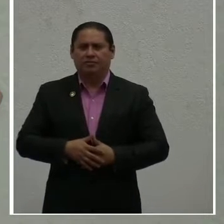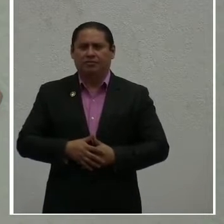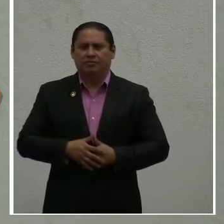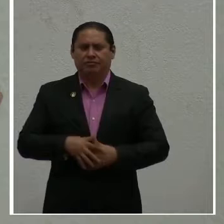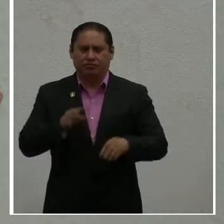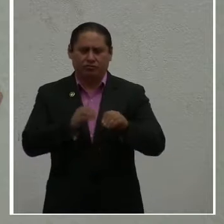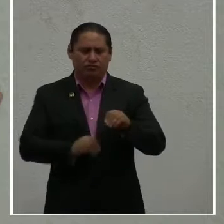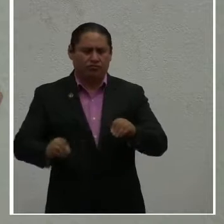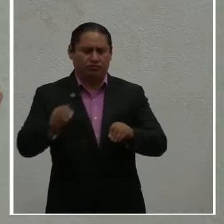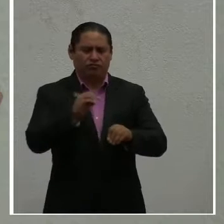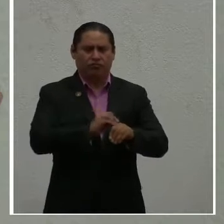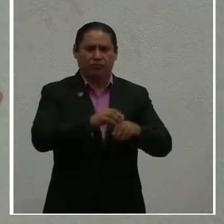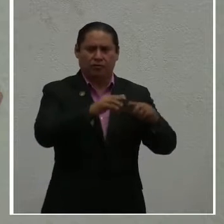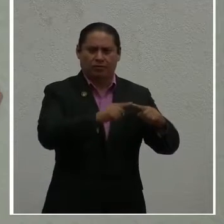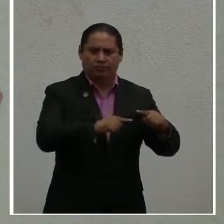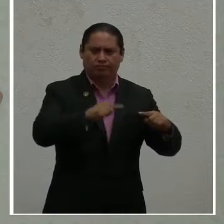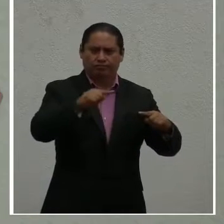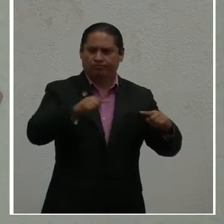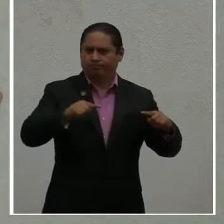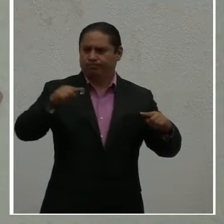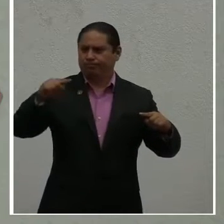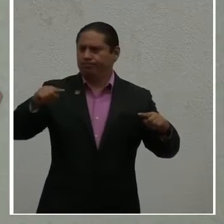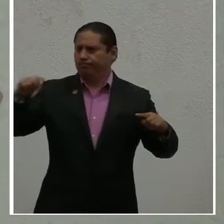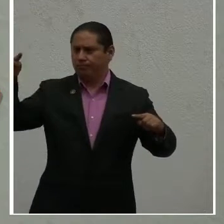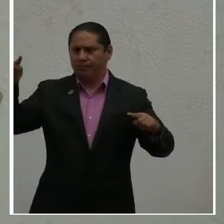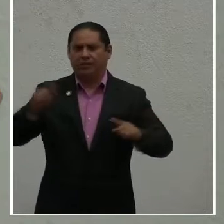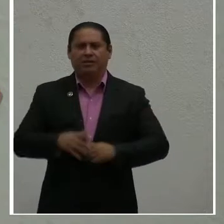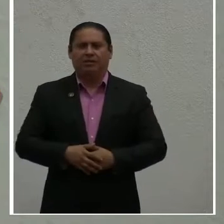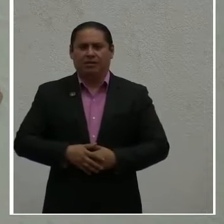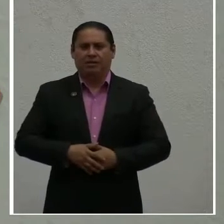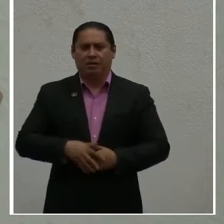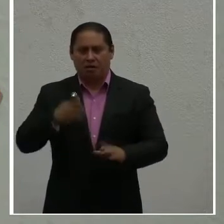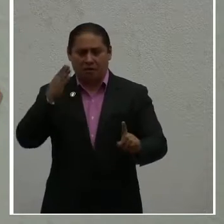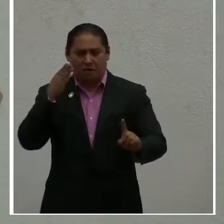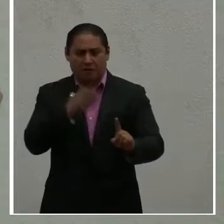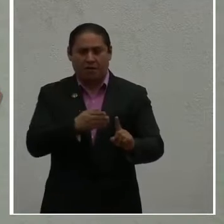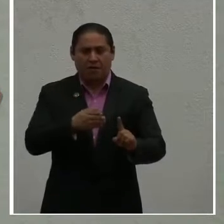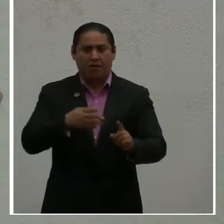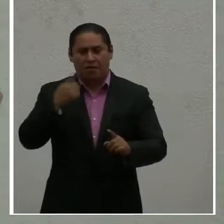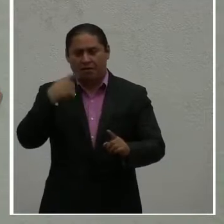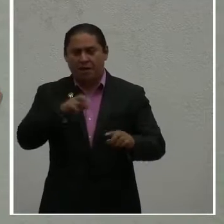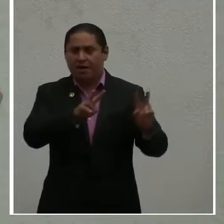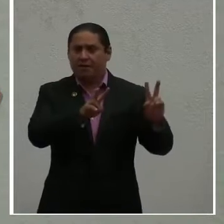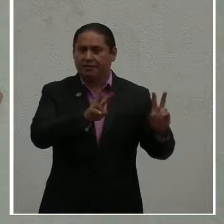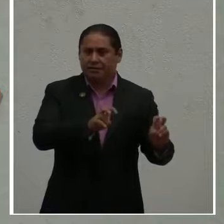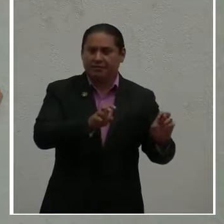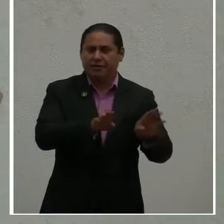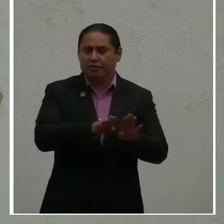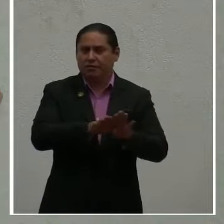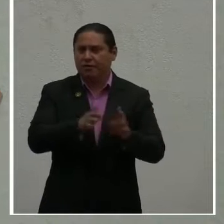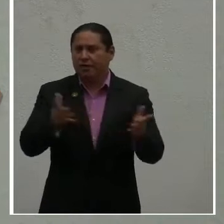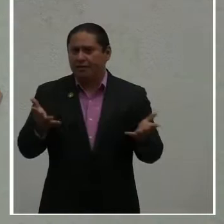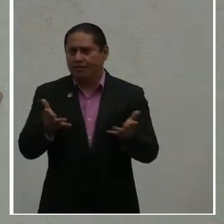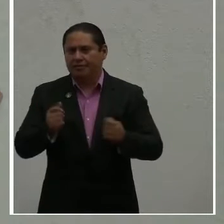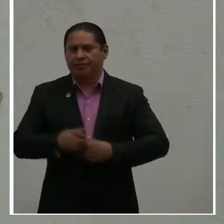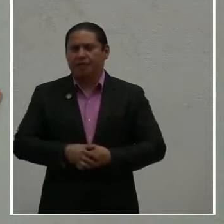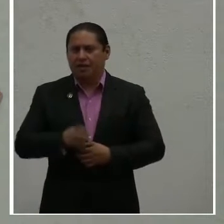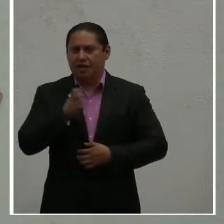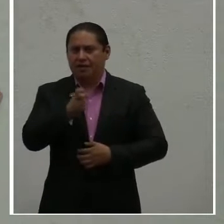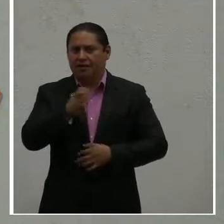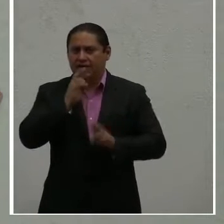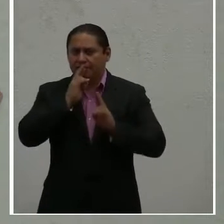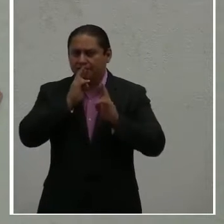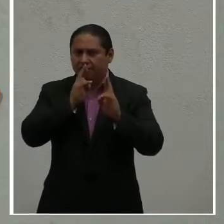forma ascendente el objetivo a política pública, a tema y también a eje. Estos resultados